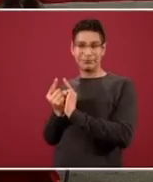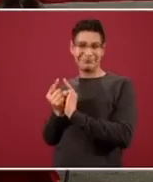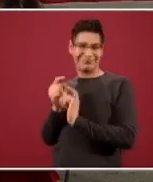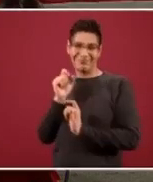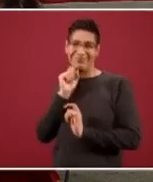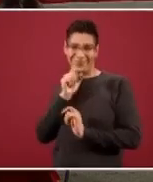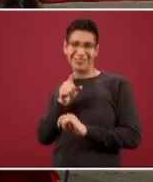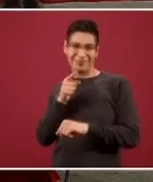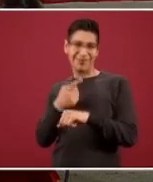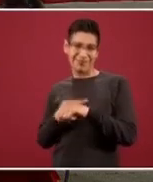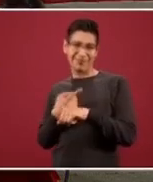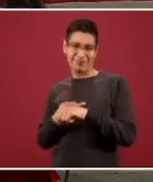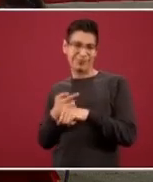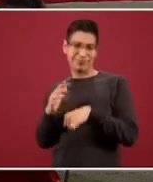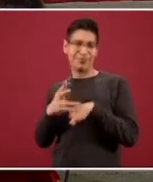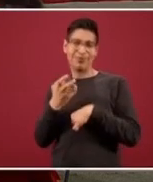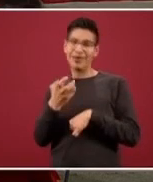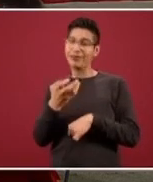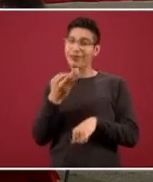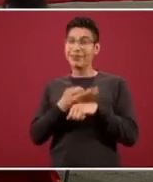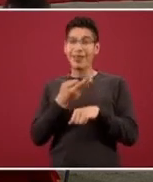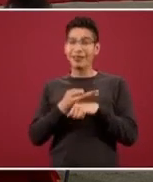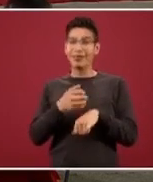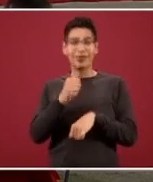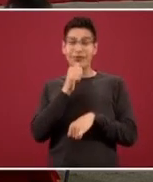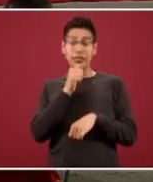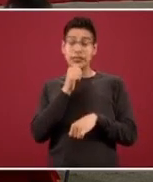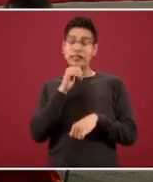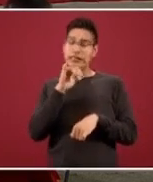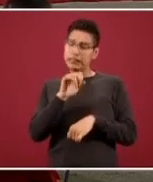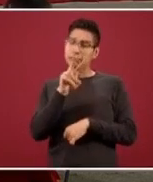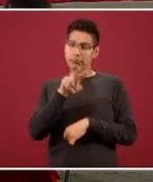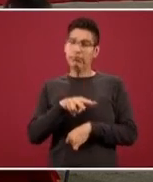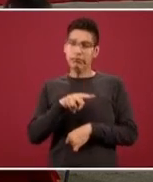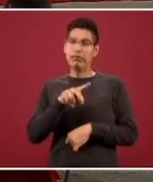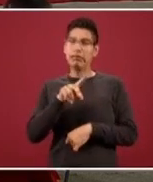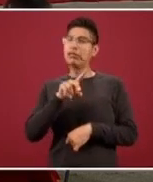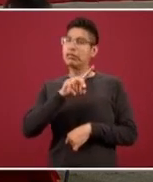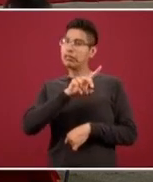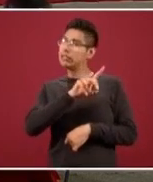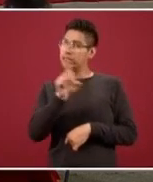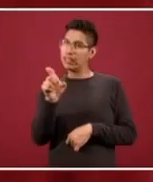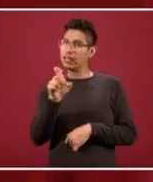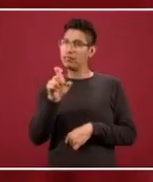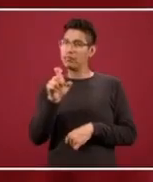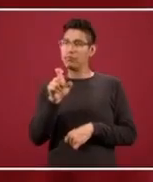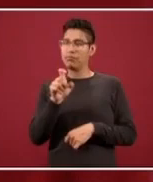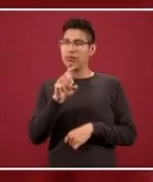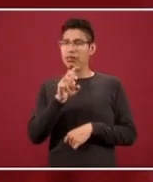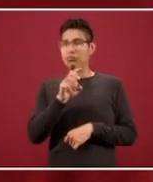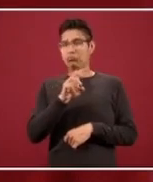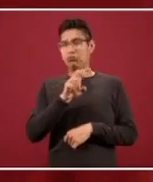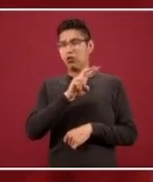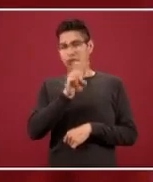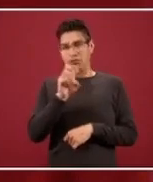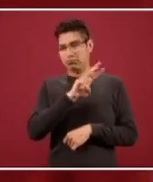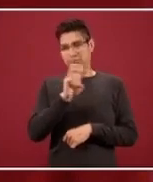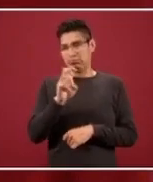luego regresado. Por eso también, a pesar de que son más de 100 casos, son 300 casos, de cualquier